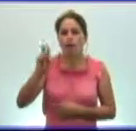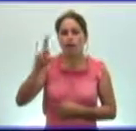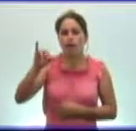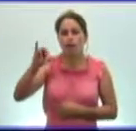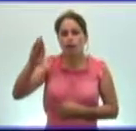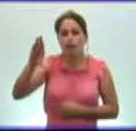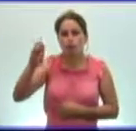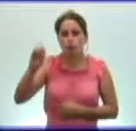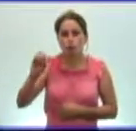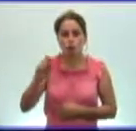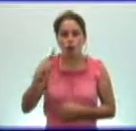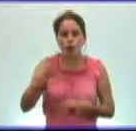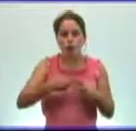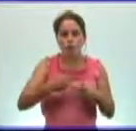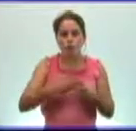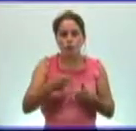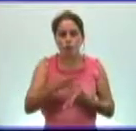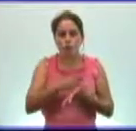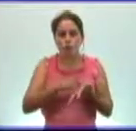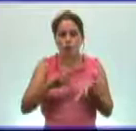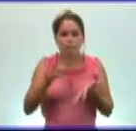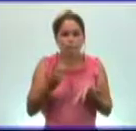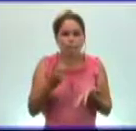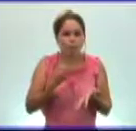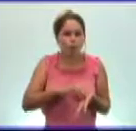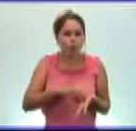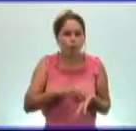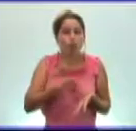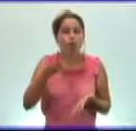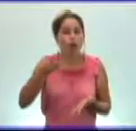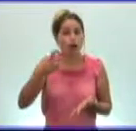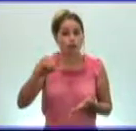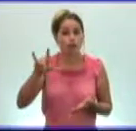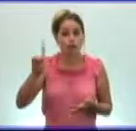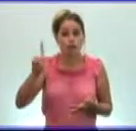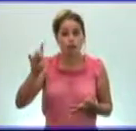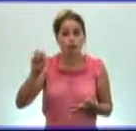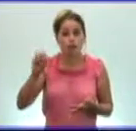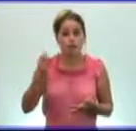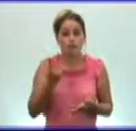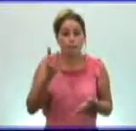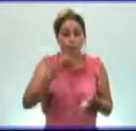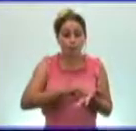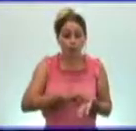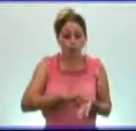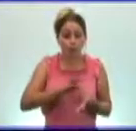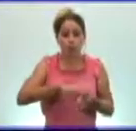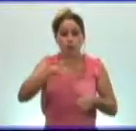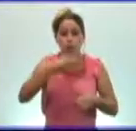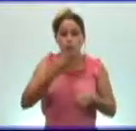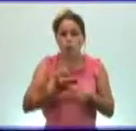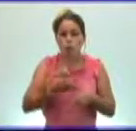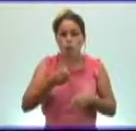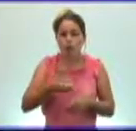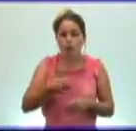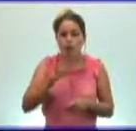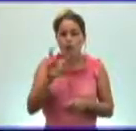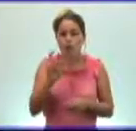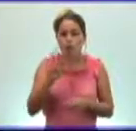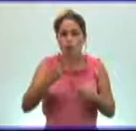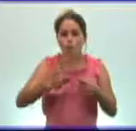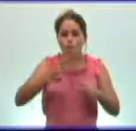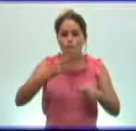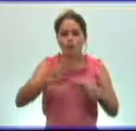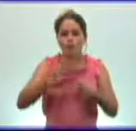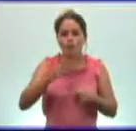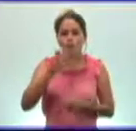escribirlo, primeramente escribo la palabra ácido, y a continuación el nombre del anión, cambiando la